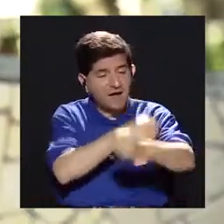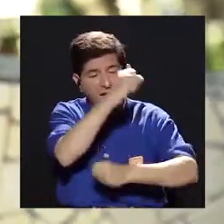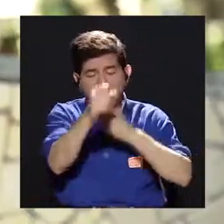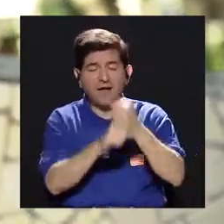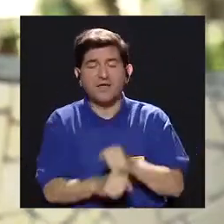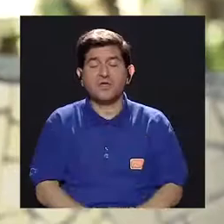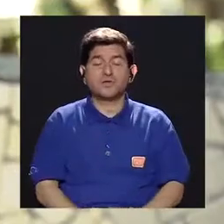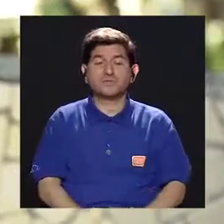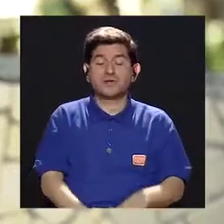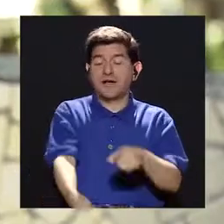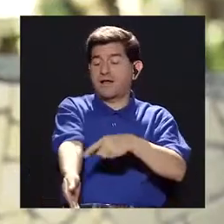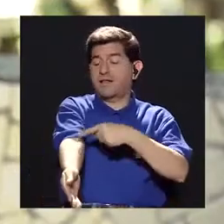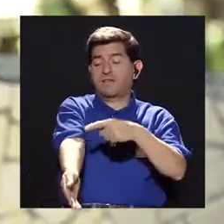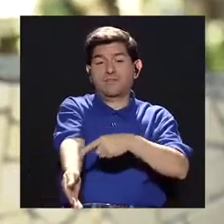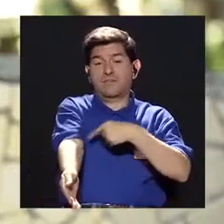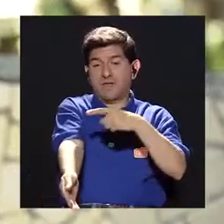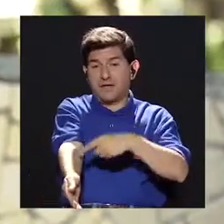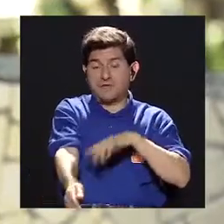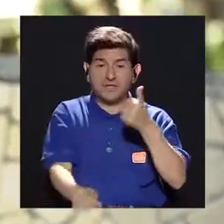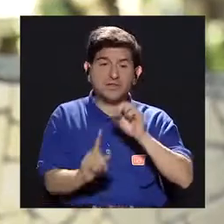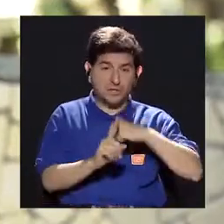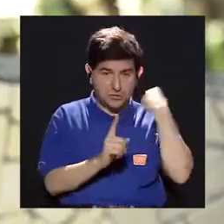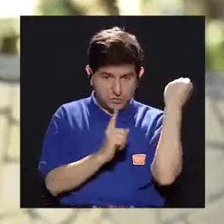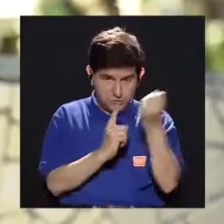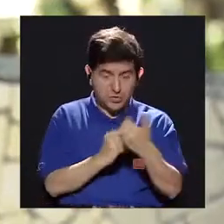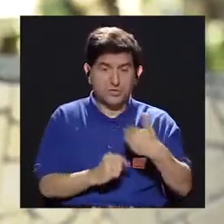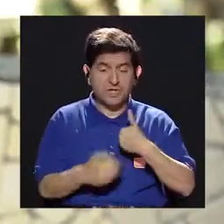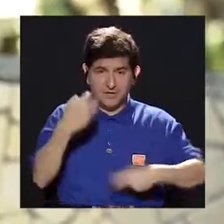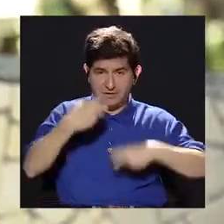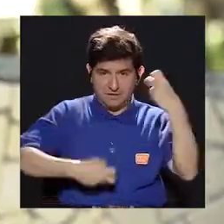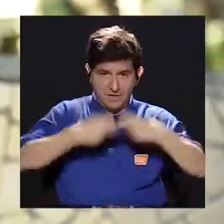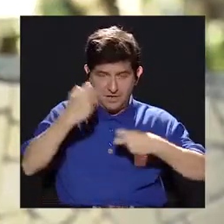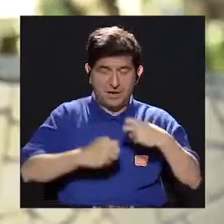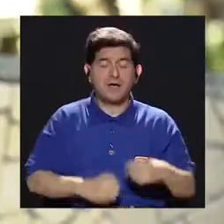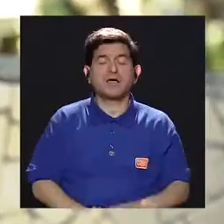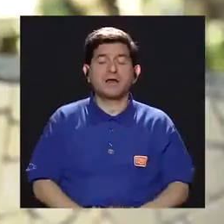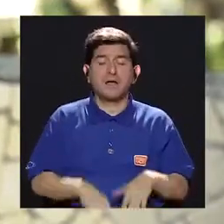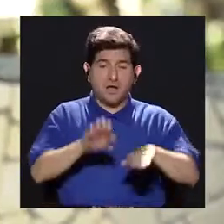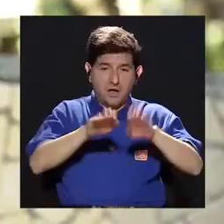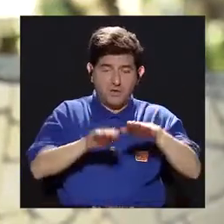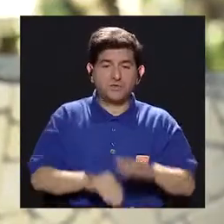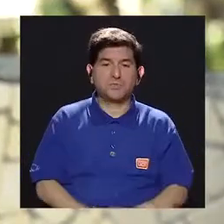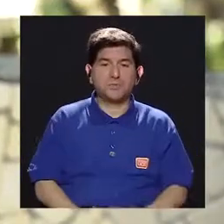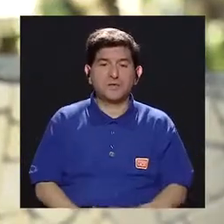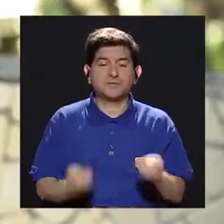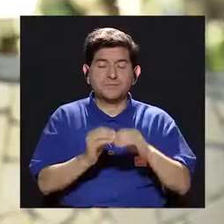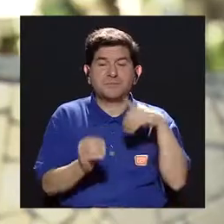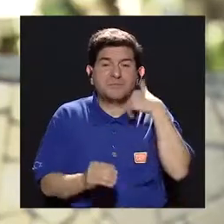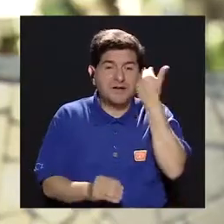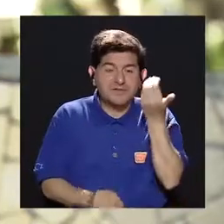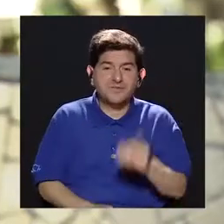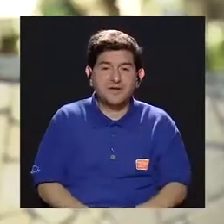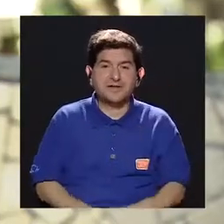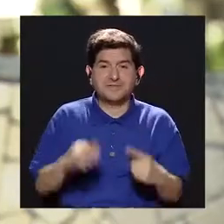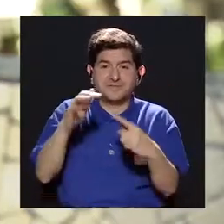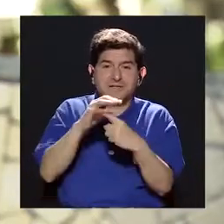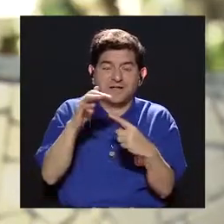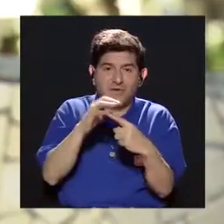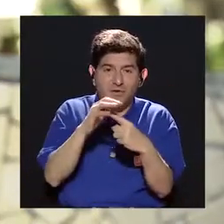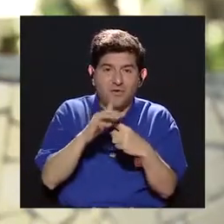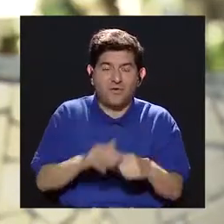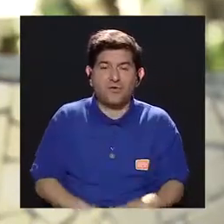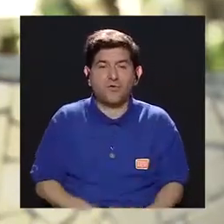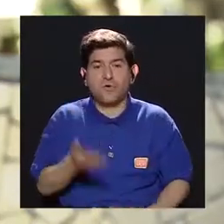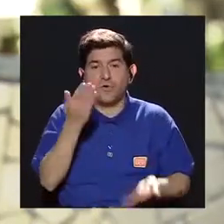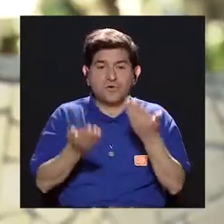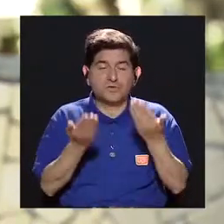años. La diabetes, por ejemplo, es otro factor de tener algunos problemas en los pies, como volverse más susceptible a tener hongos en